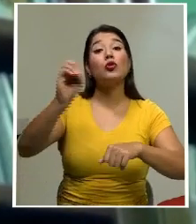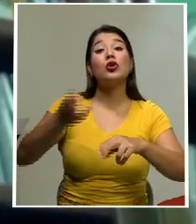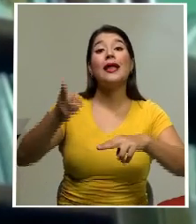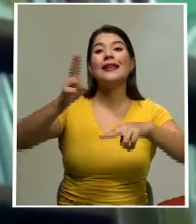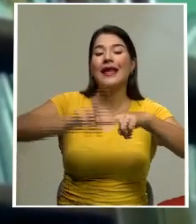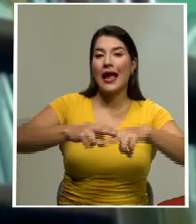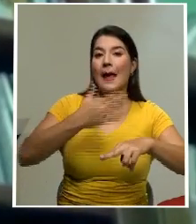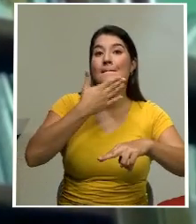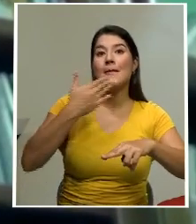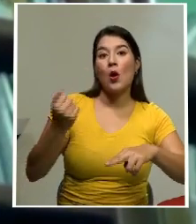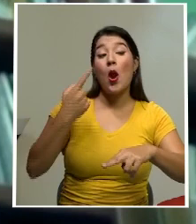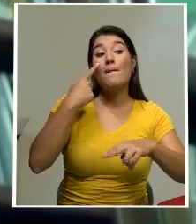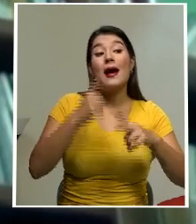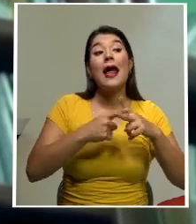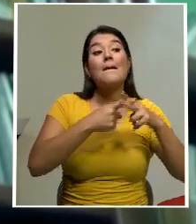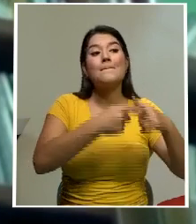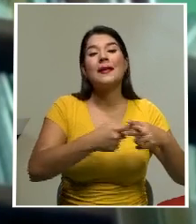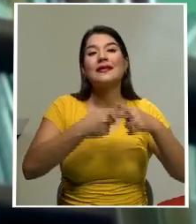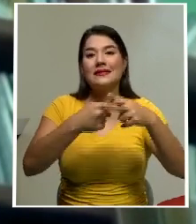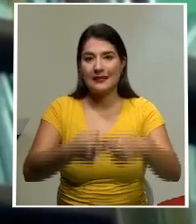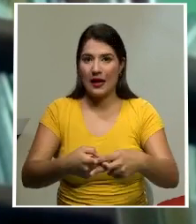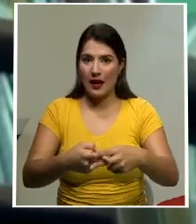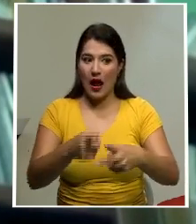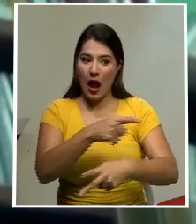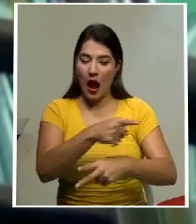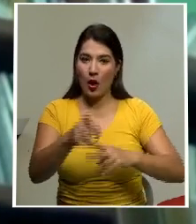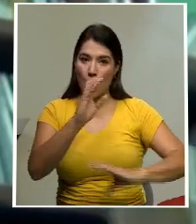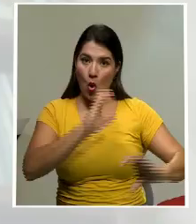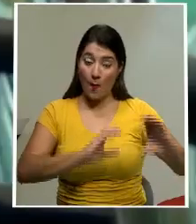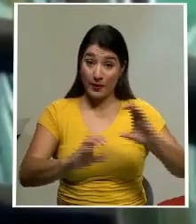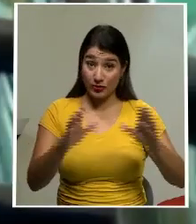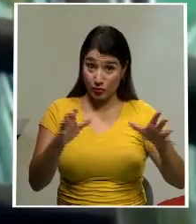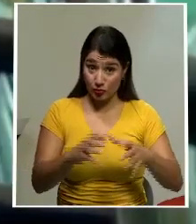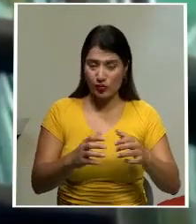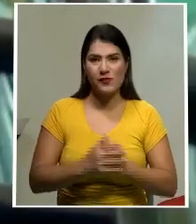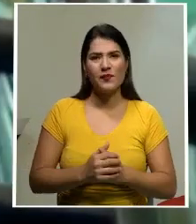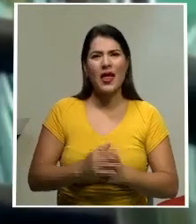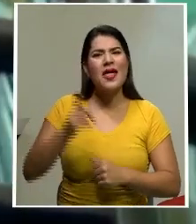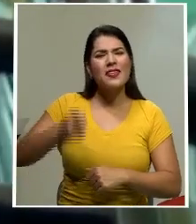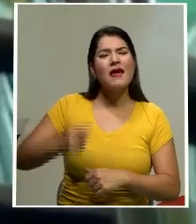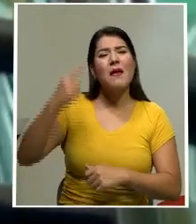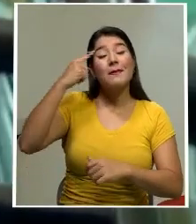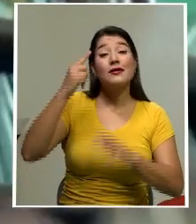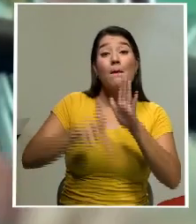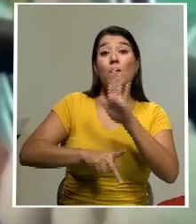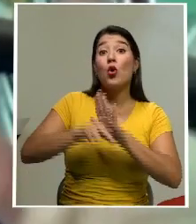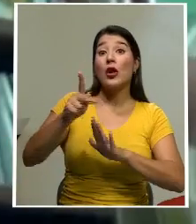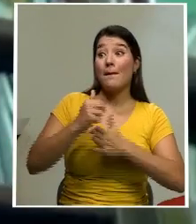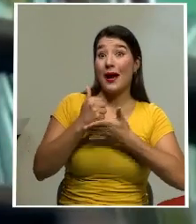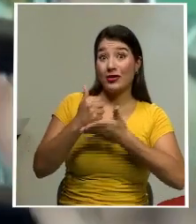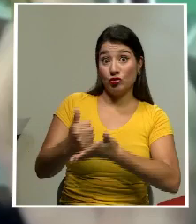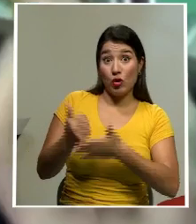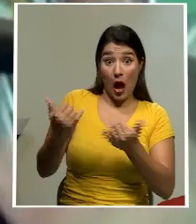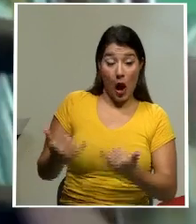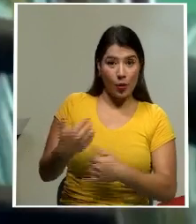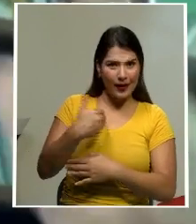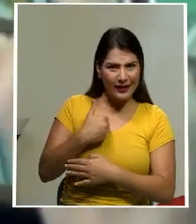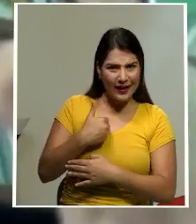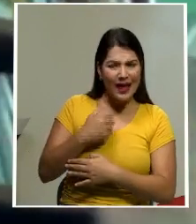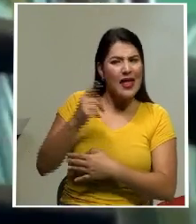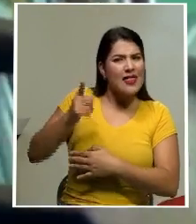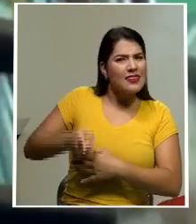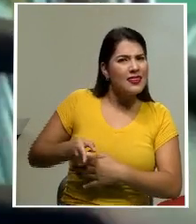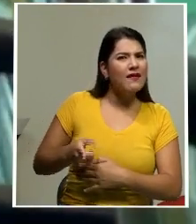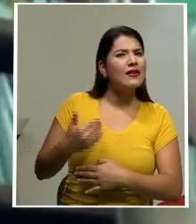los préstamos, a las empresas, al pequeño propietario y otras cosas. Hay que pensar que los programas de ayuda que están dando tienen que ser